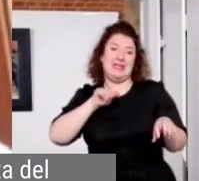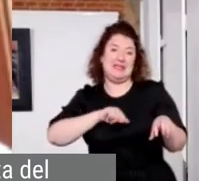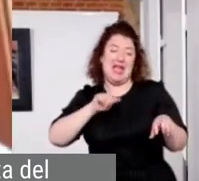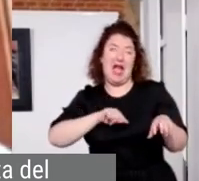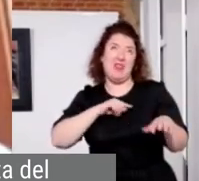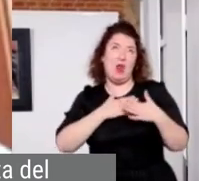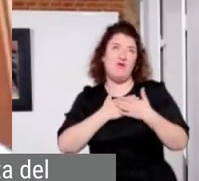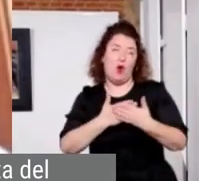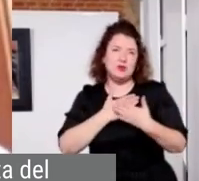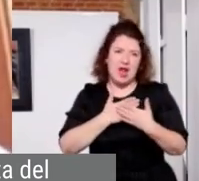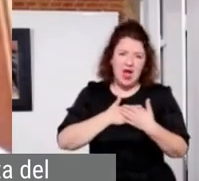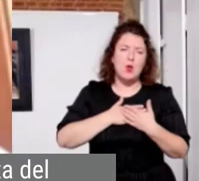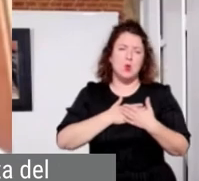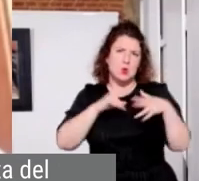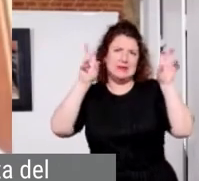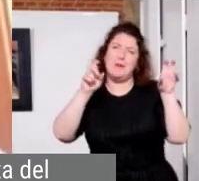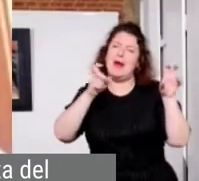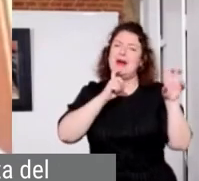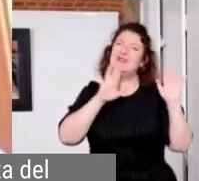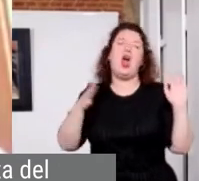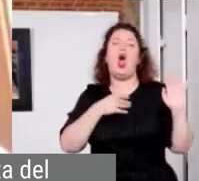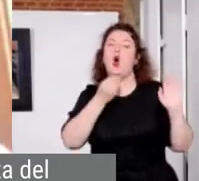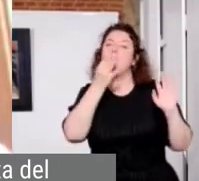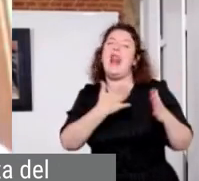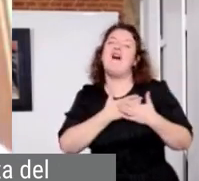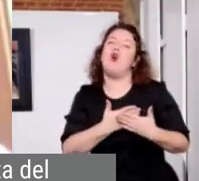es mucho más complejo que la mera buena voluntad.